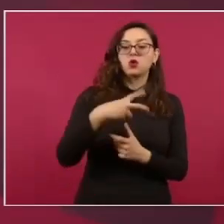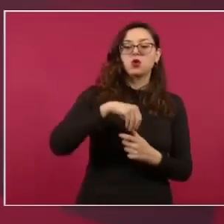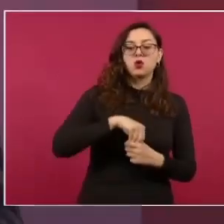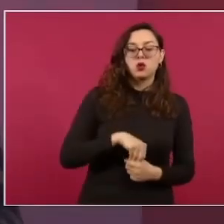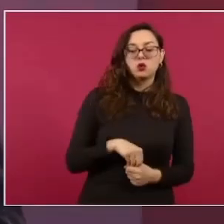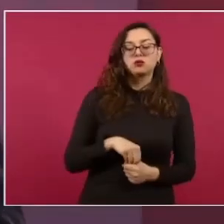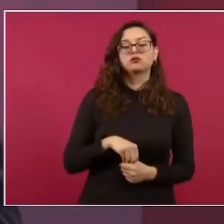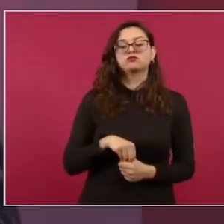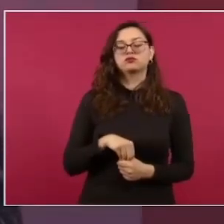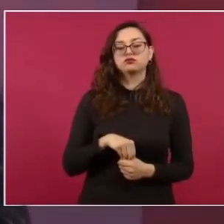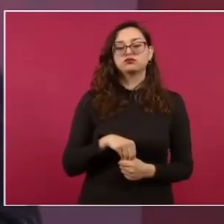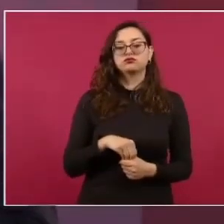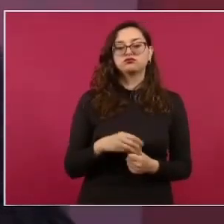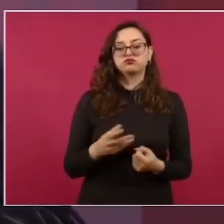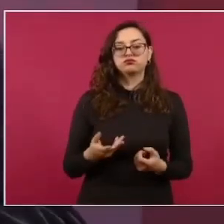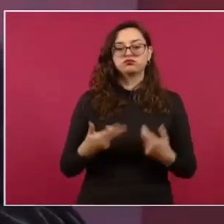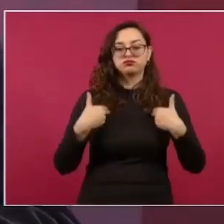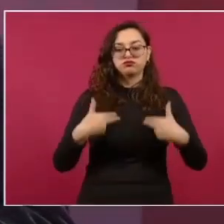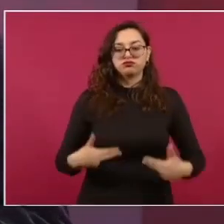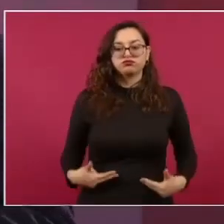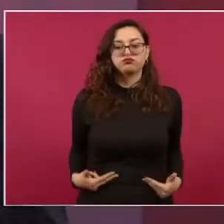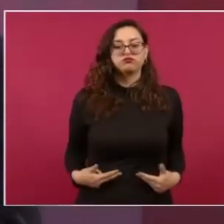una alta calidad humana.